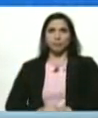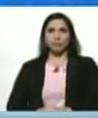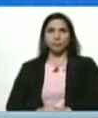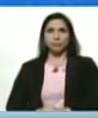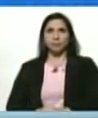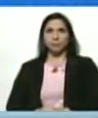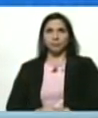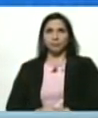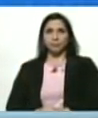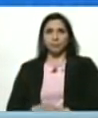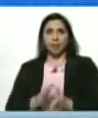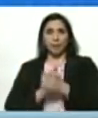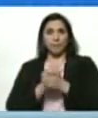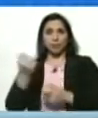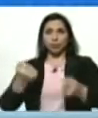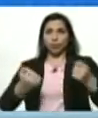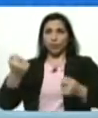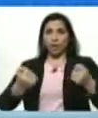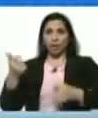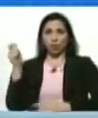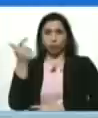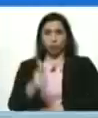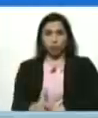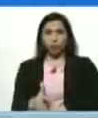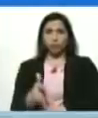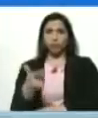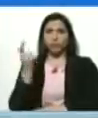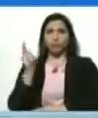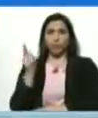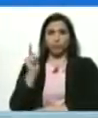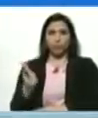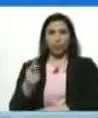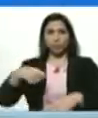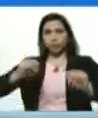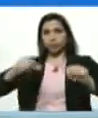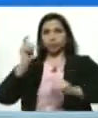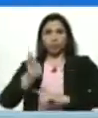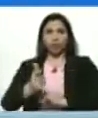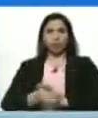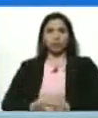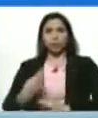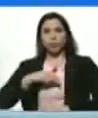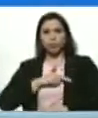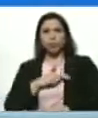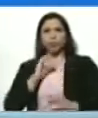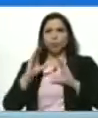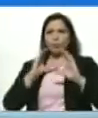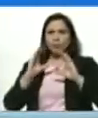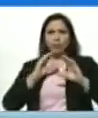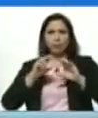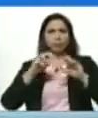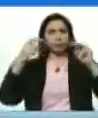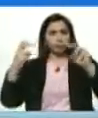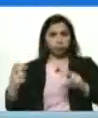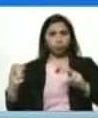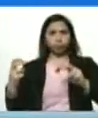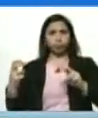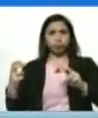mis colegas choferes de autobús de camionetas de taxis y mototaxis nos vamos con berza y tope